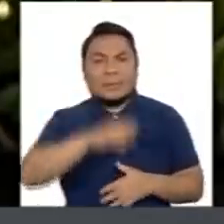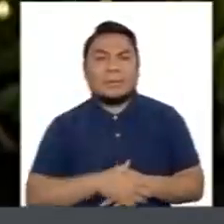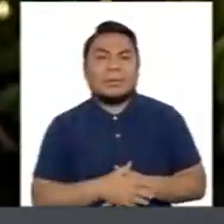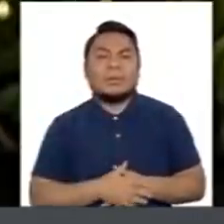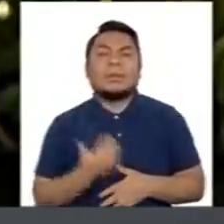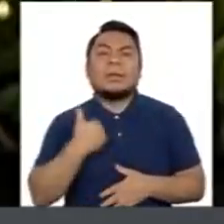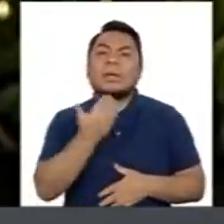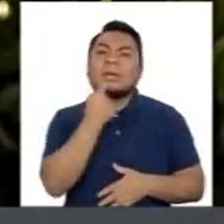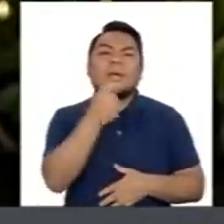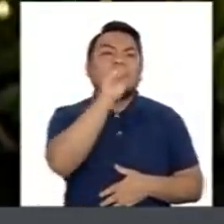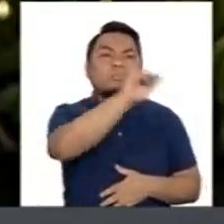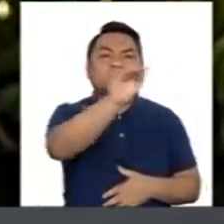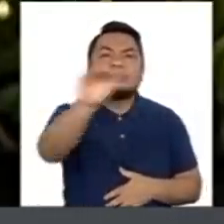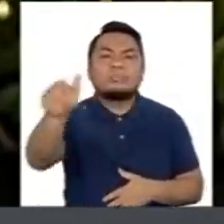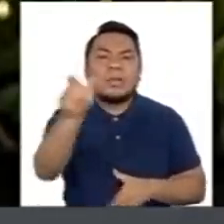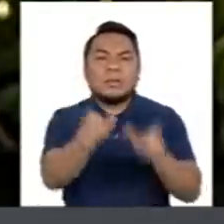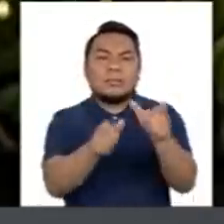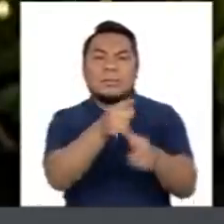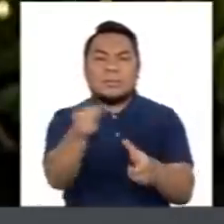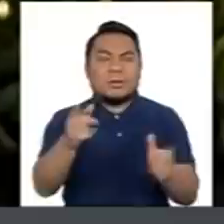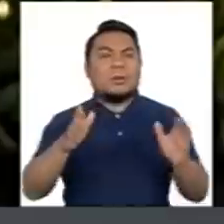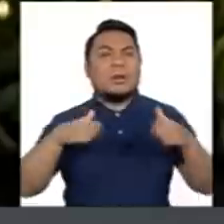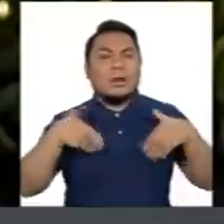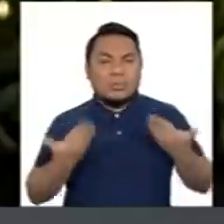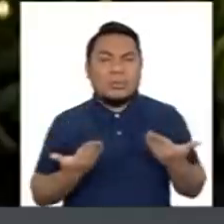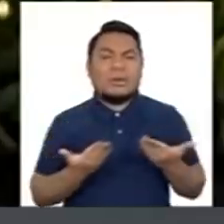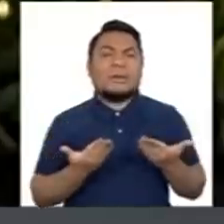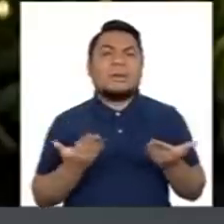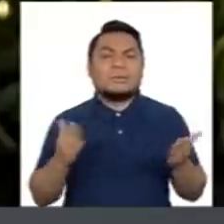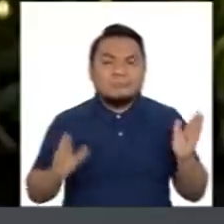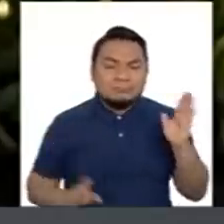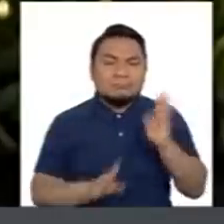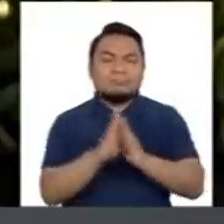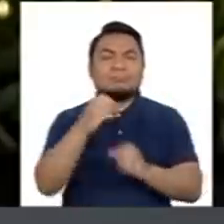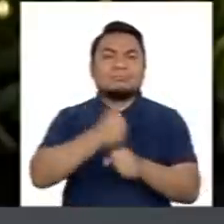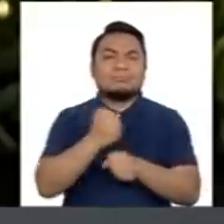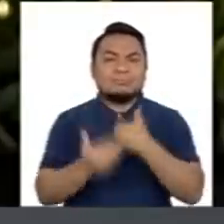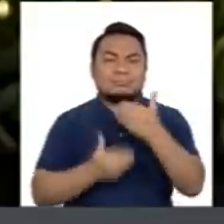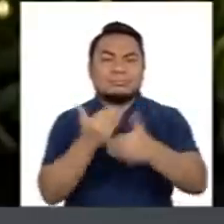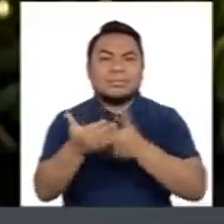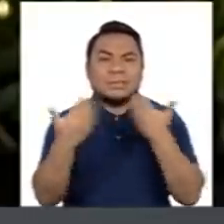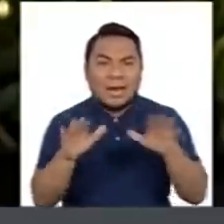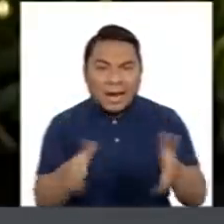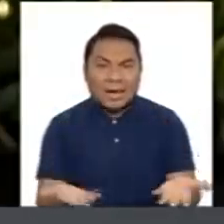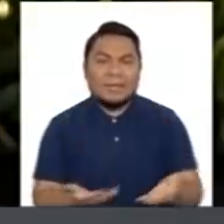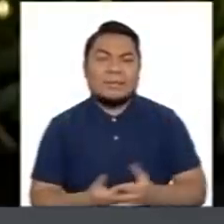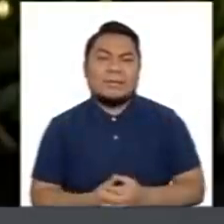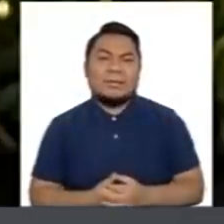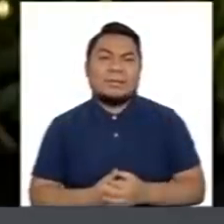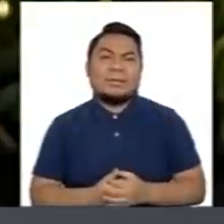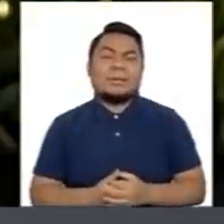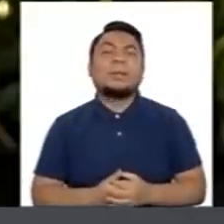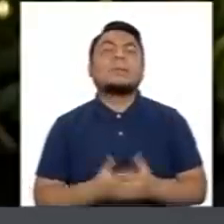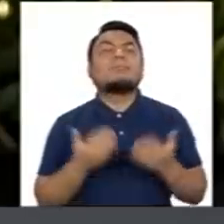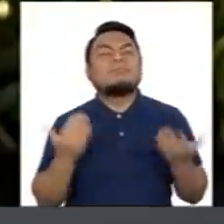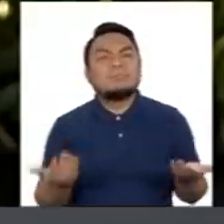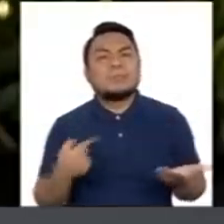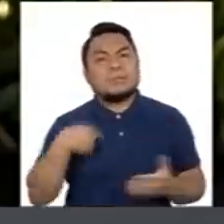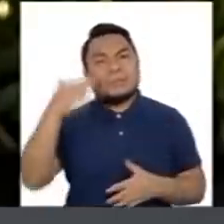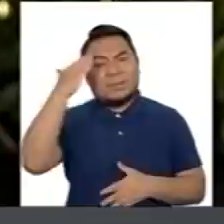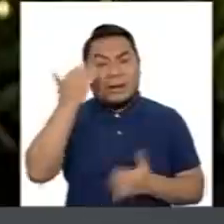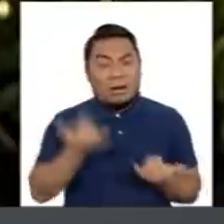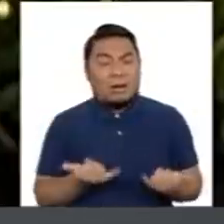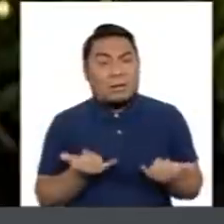hacemos una invocación a los ciudadanos para que podamos dinamizar estas estructuras que ya preexisten. Sí, es cierto que las